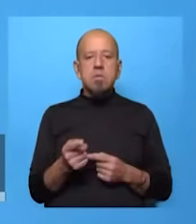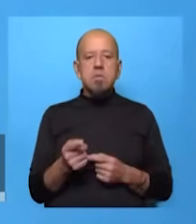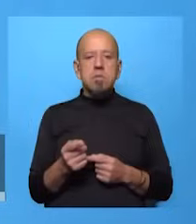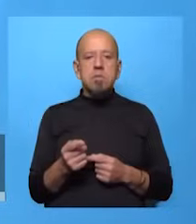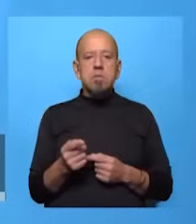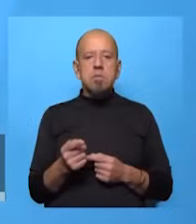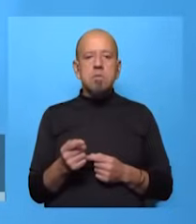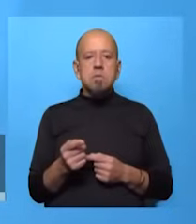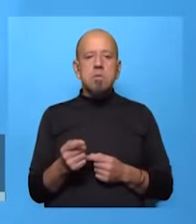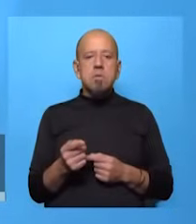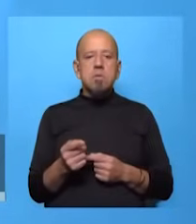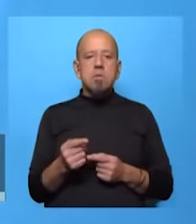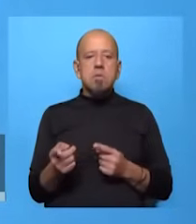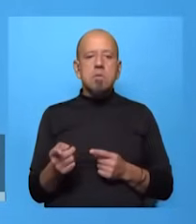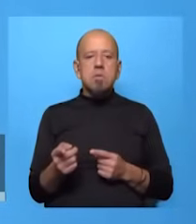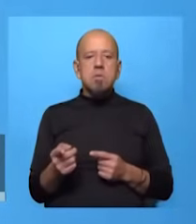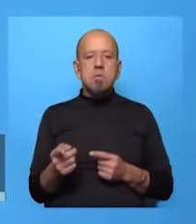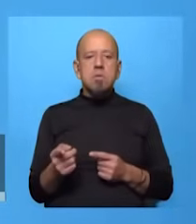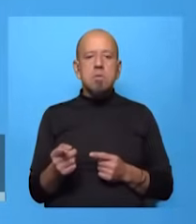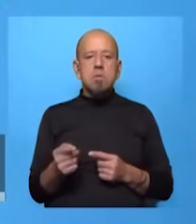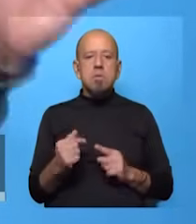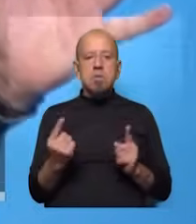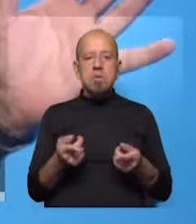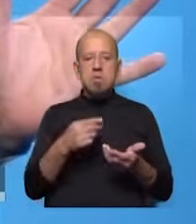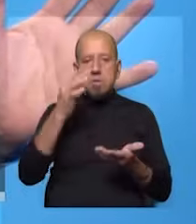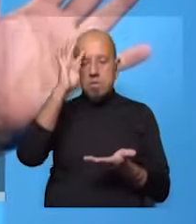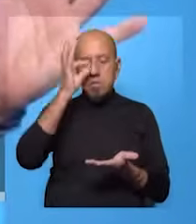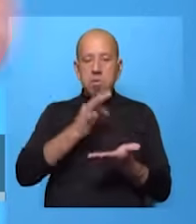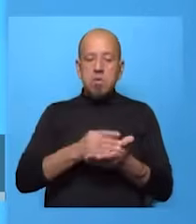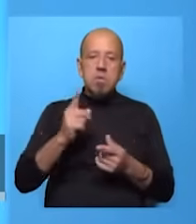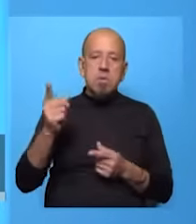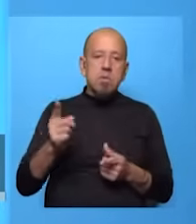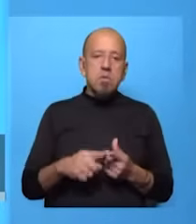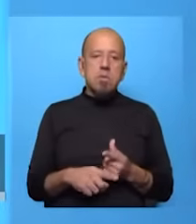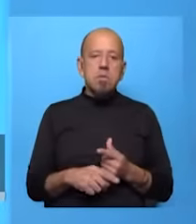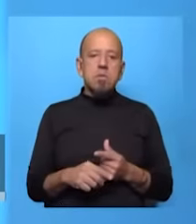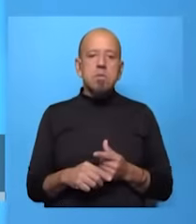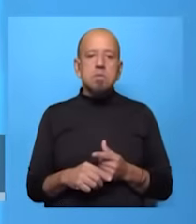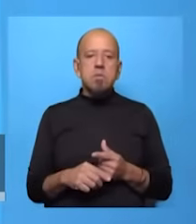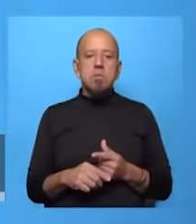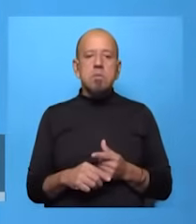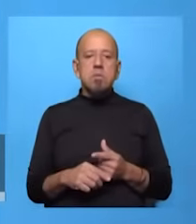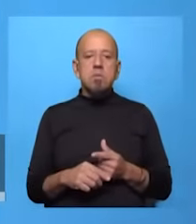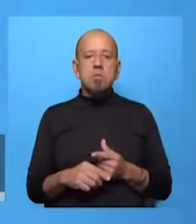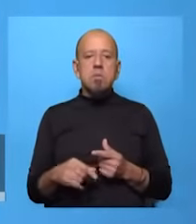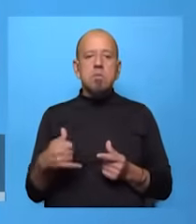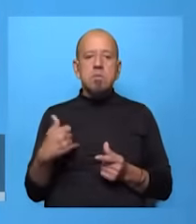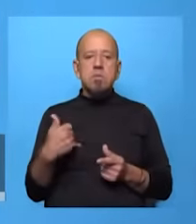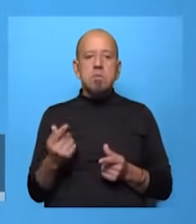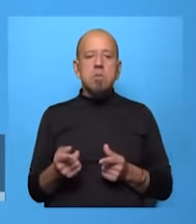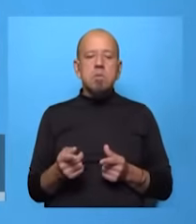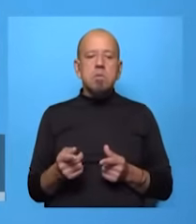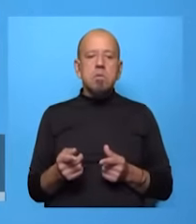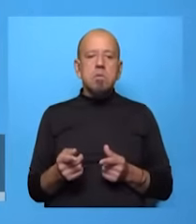le dimos el micrófono al doctor megal además en esos pueblos El doctor no es una persona joven de muy bien mucho